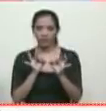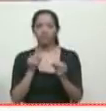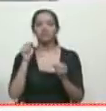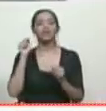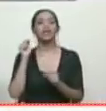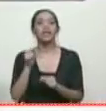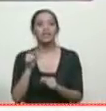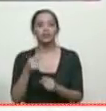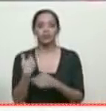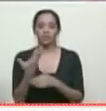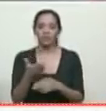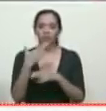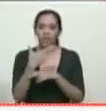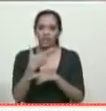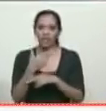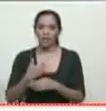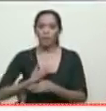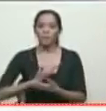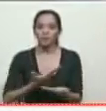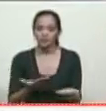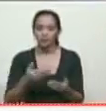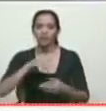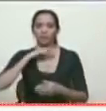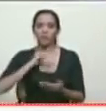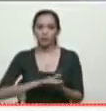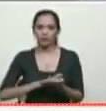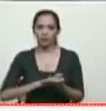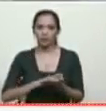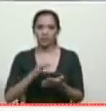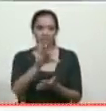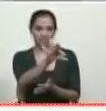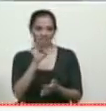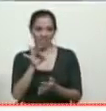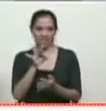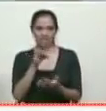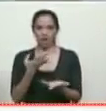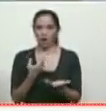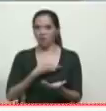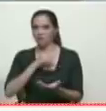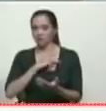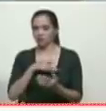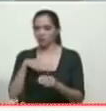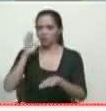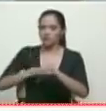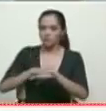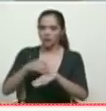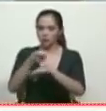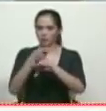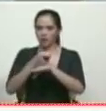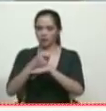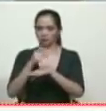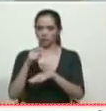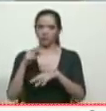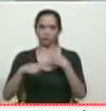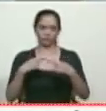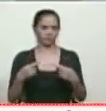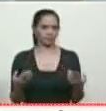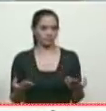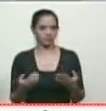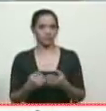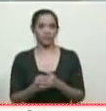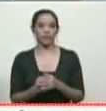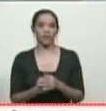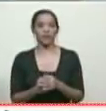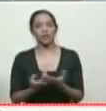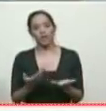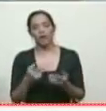en muchos casos a la muerte, la están utilizando para acusar al gobierno venezolano. Yo creo que sobre este tema de los videos falsos, si usted es